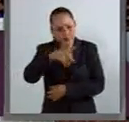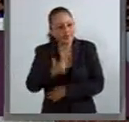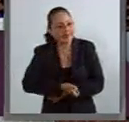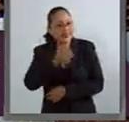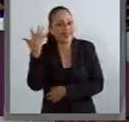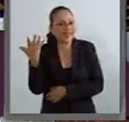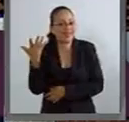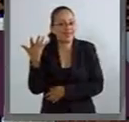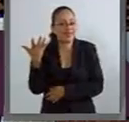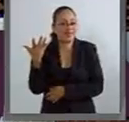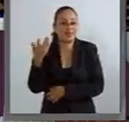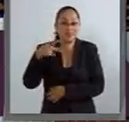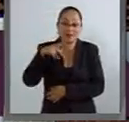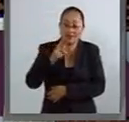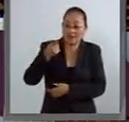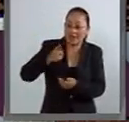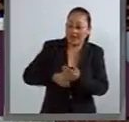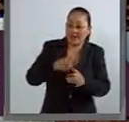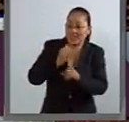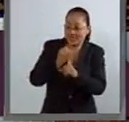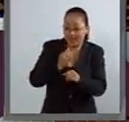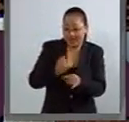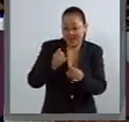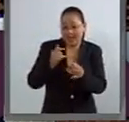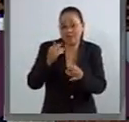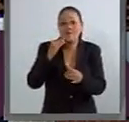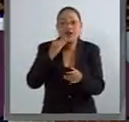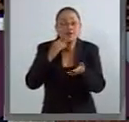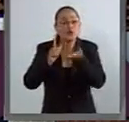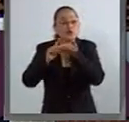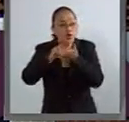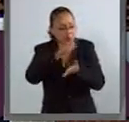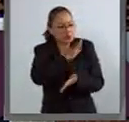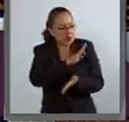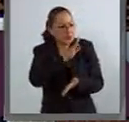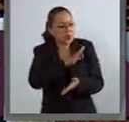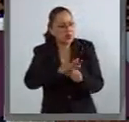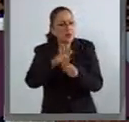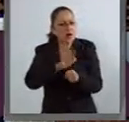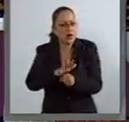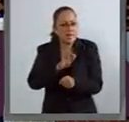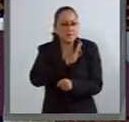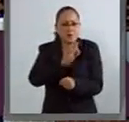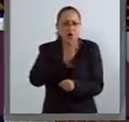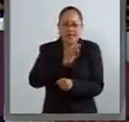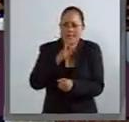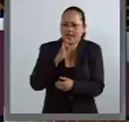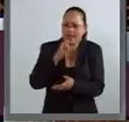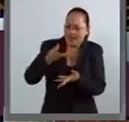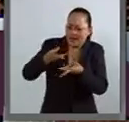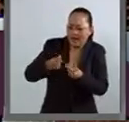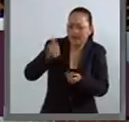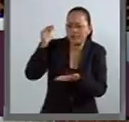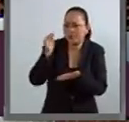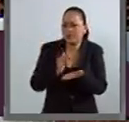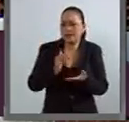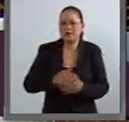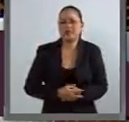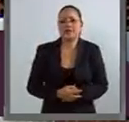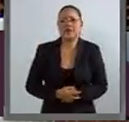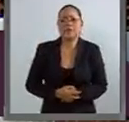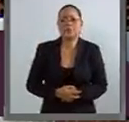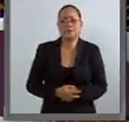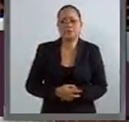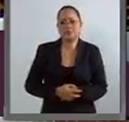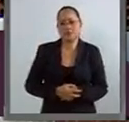costosos. Si sabemos utilizar las redes sociales, vamos a ahorrarnos también un recurso importante. Pues